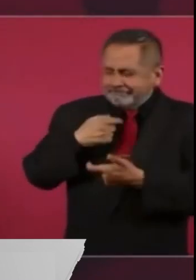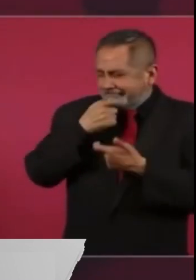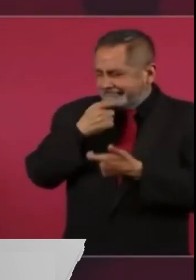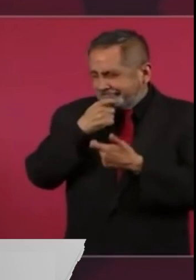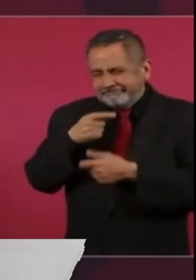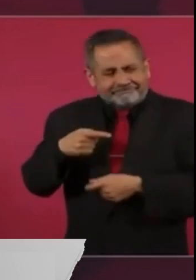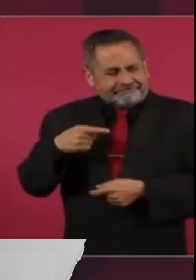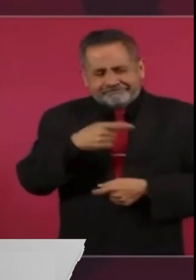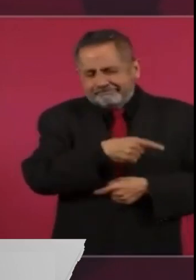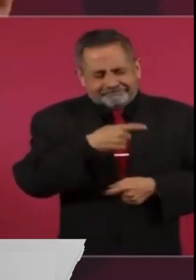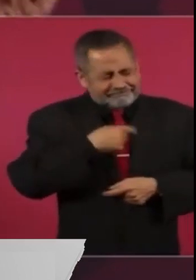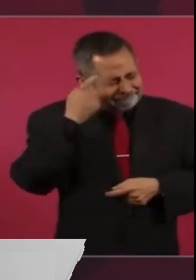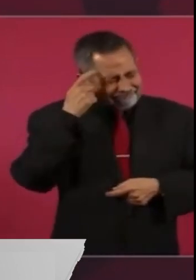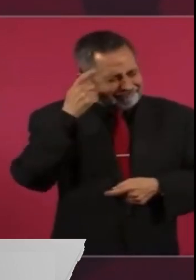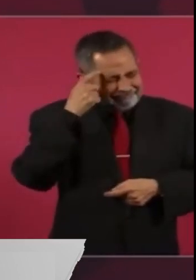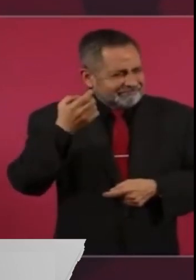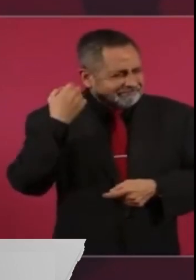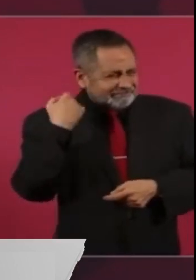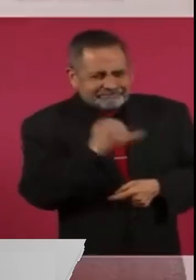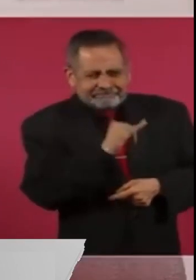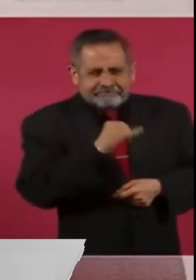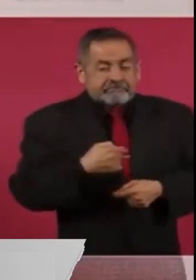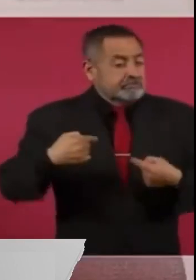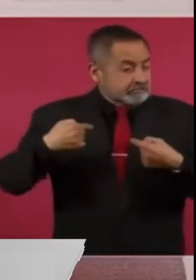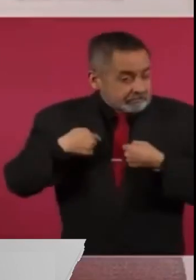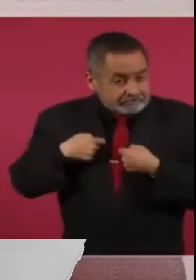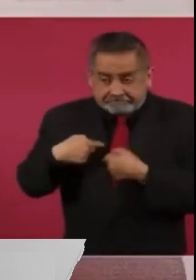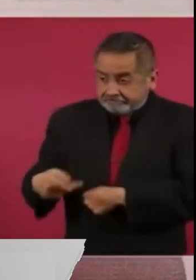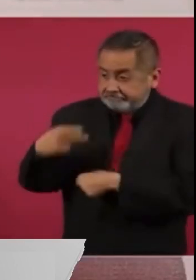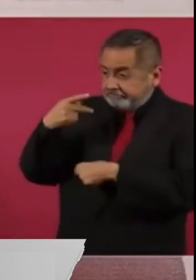¿Cómo? Un peligro para México.